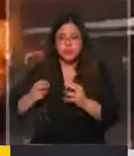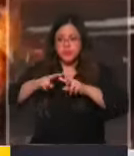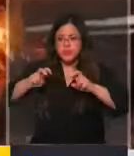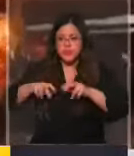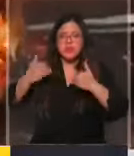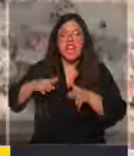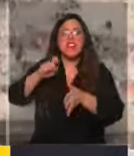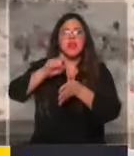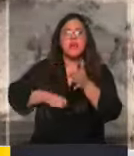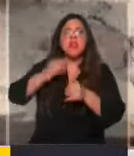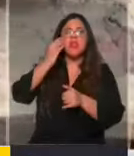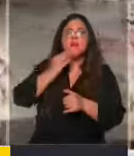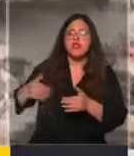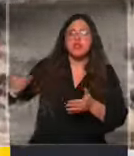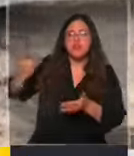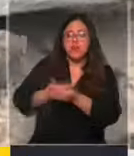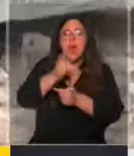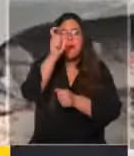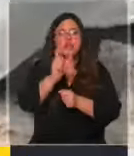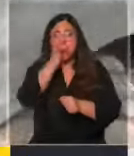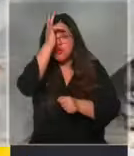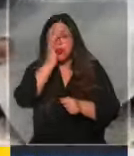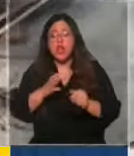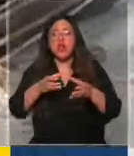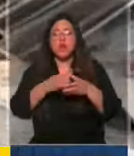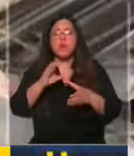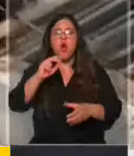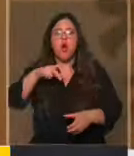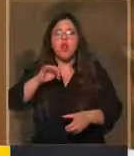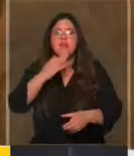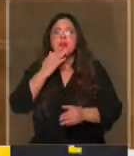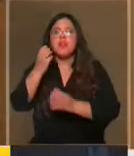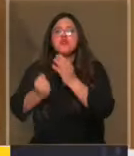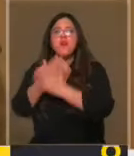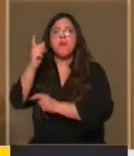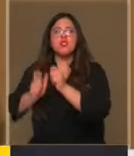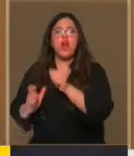que era justamente funcionario de CONAF, y los nuevos detenidos.